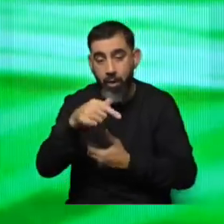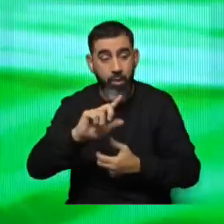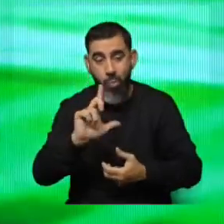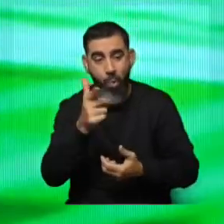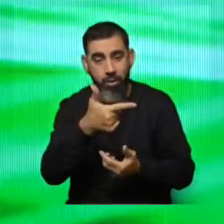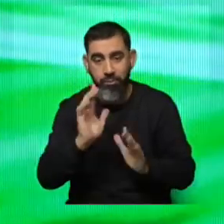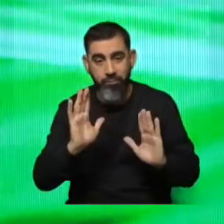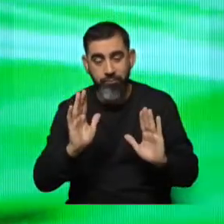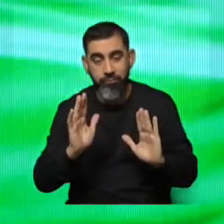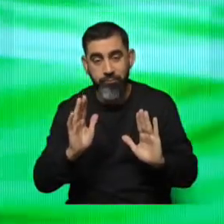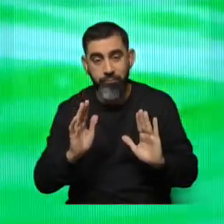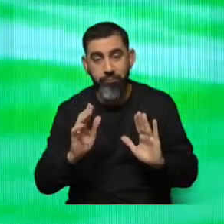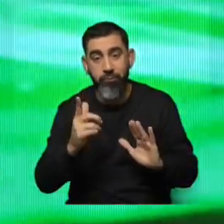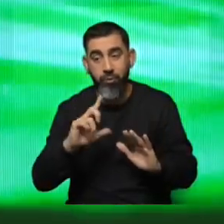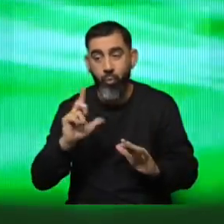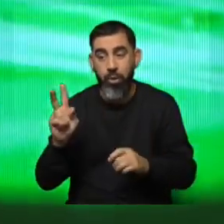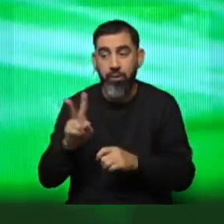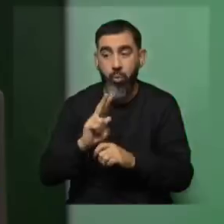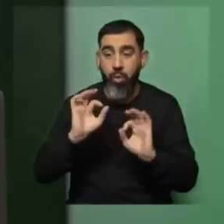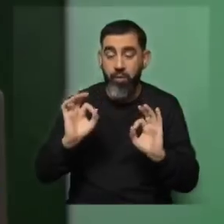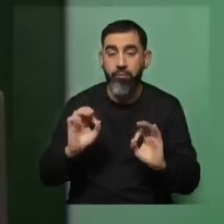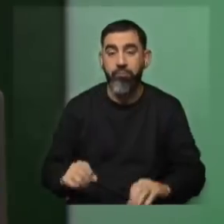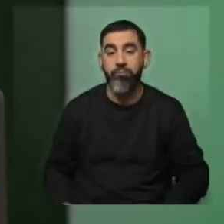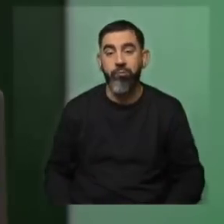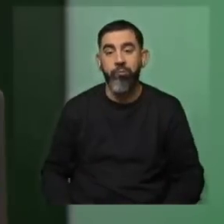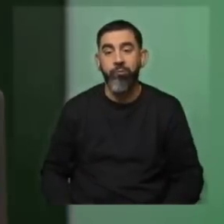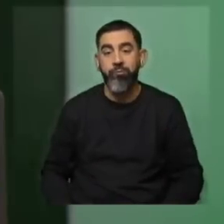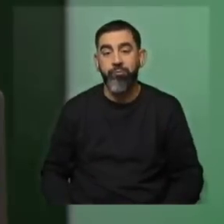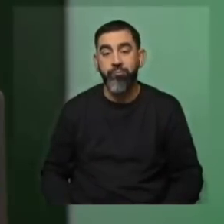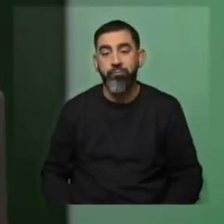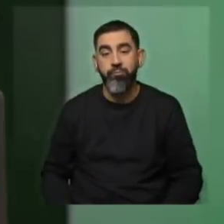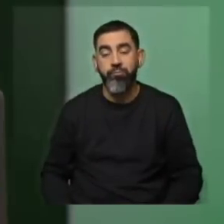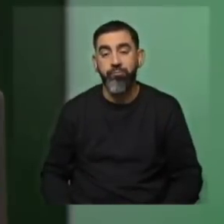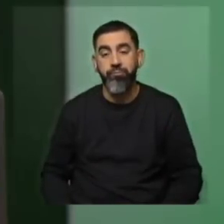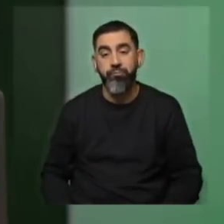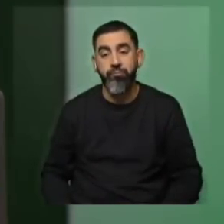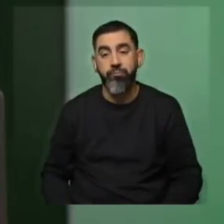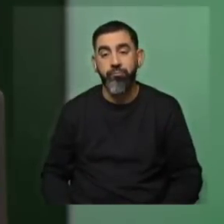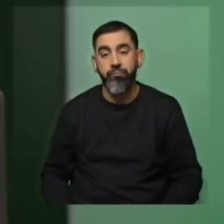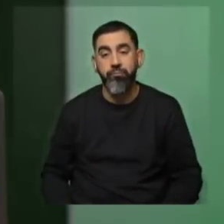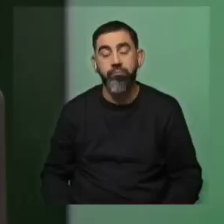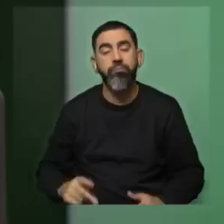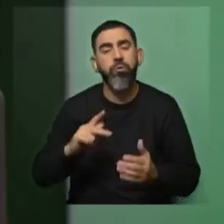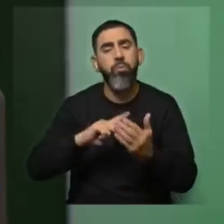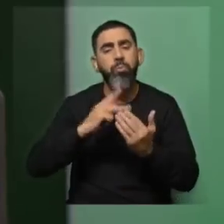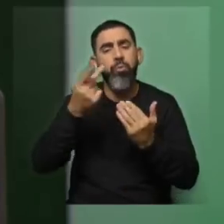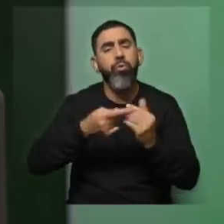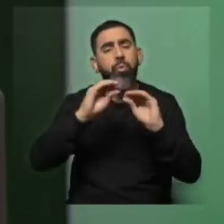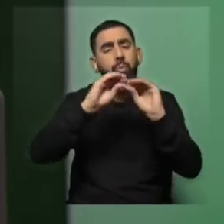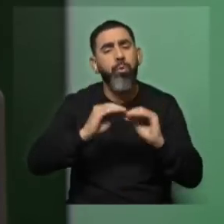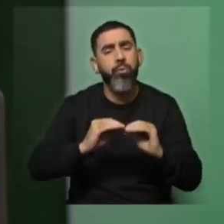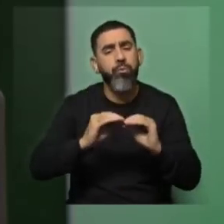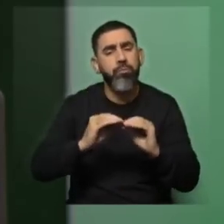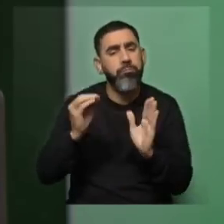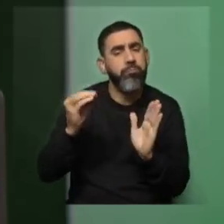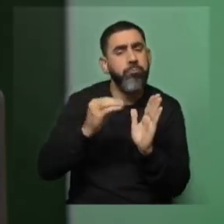transmite digamos inseguridad para los turistas tenemos que ir cerrando pero te quería preguntar un comentario nada más sobre este proyecto de rendición de cuentas que